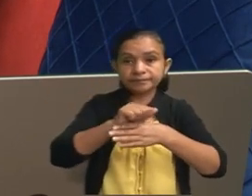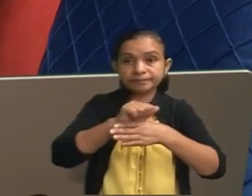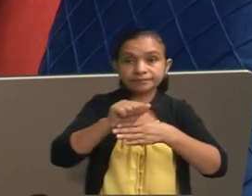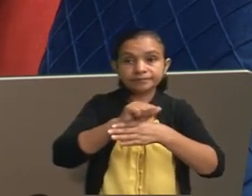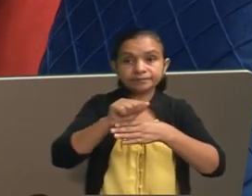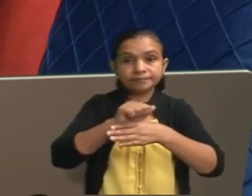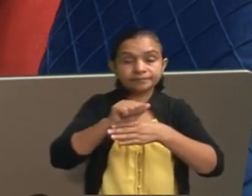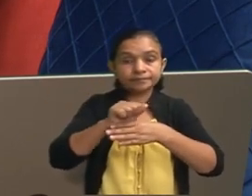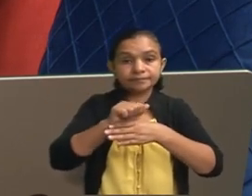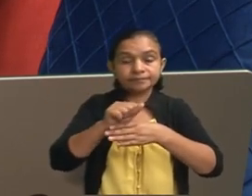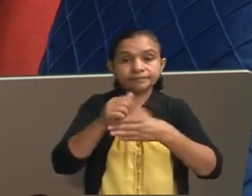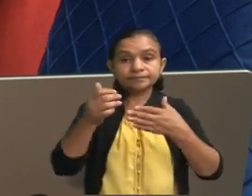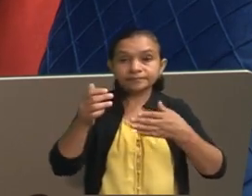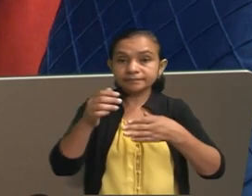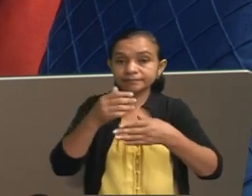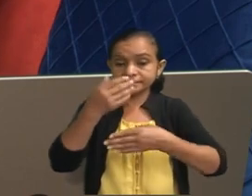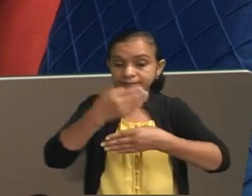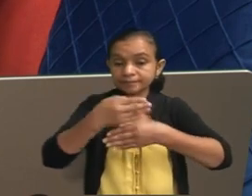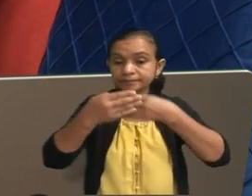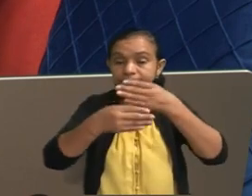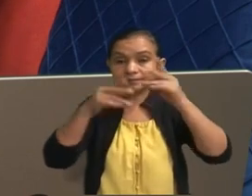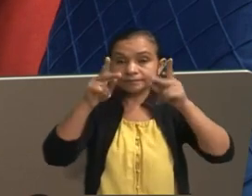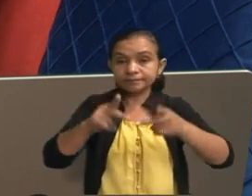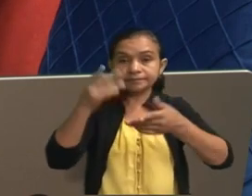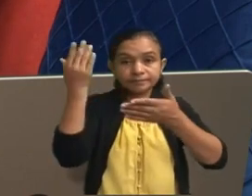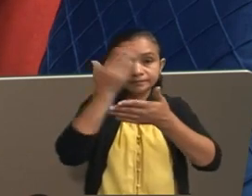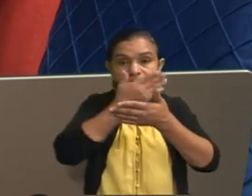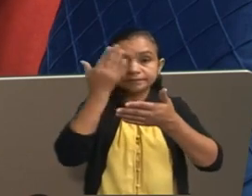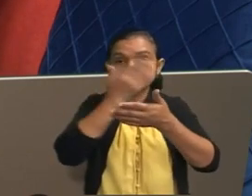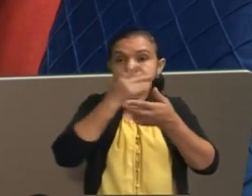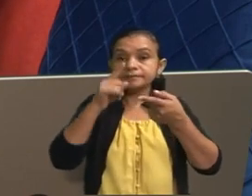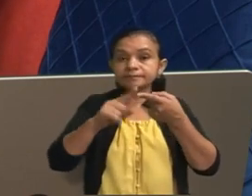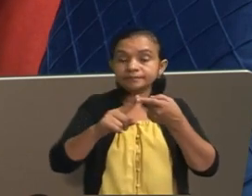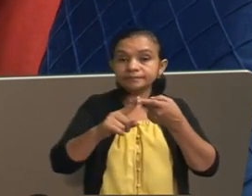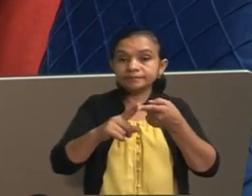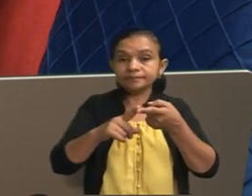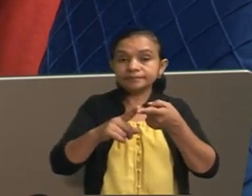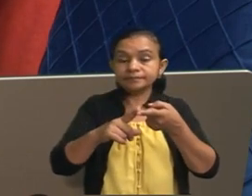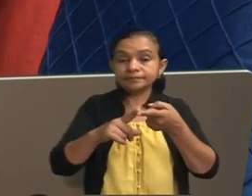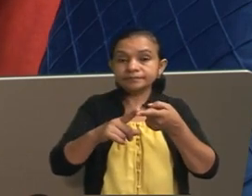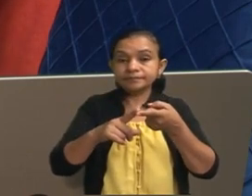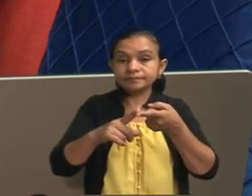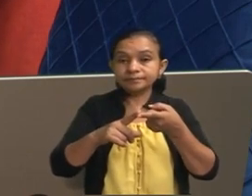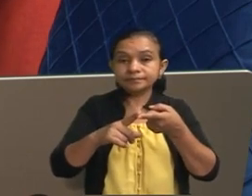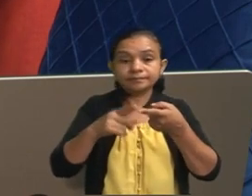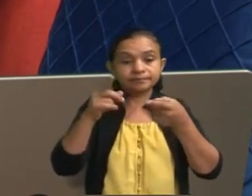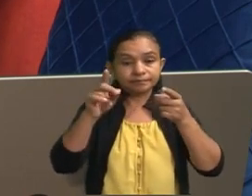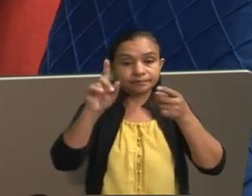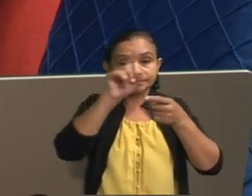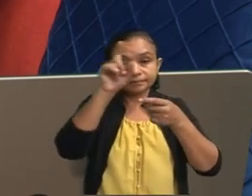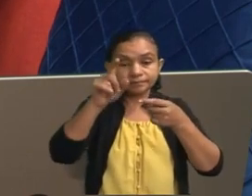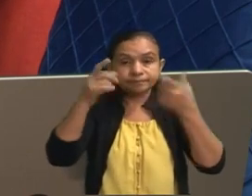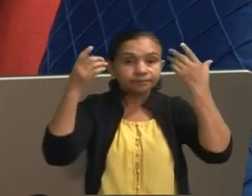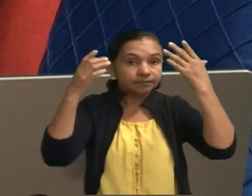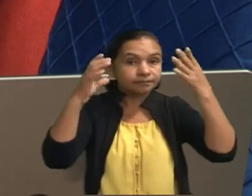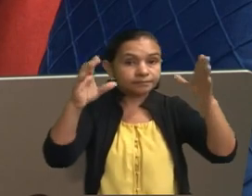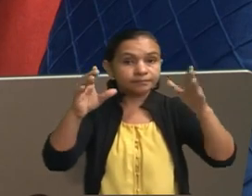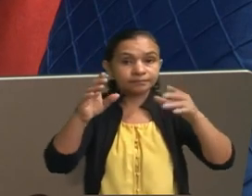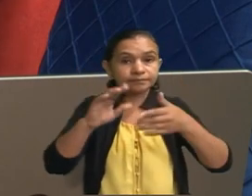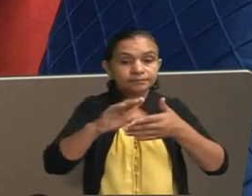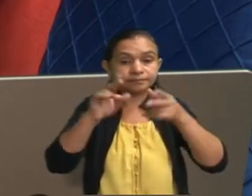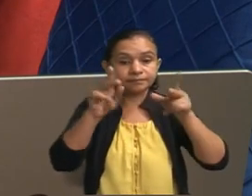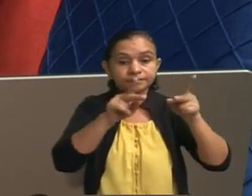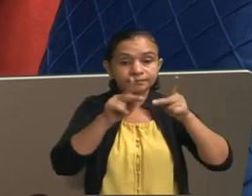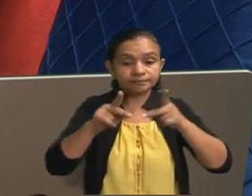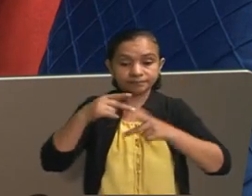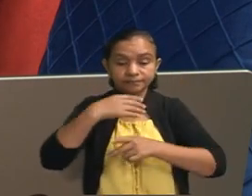aumento de las capacidades, instalación de internet y otras cosas. También el personal